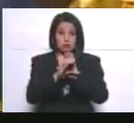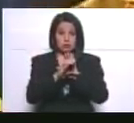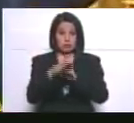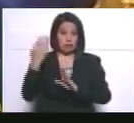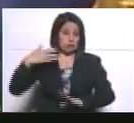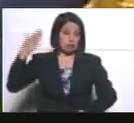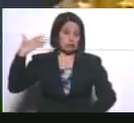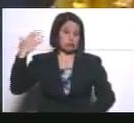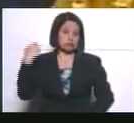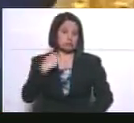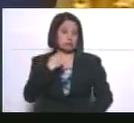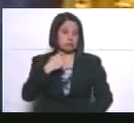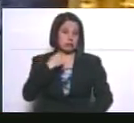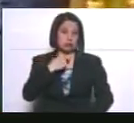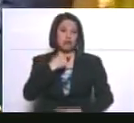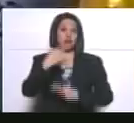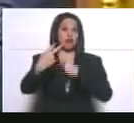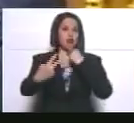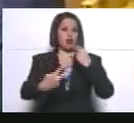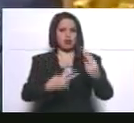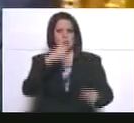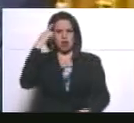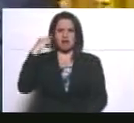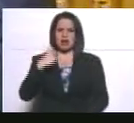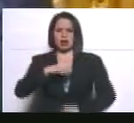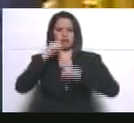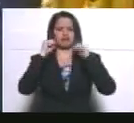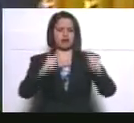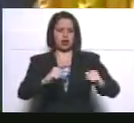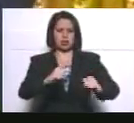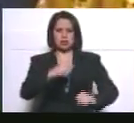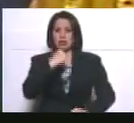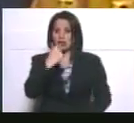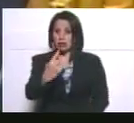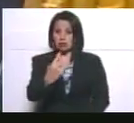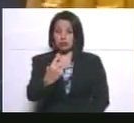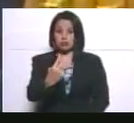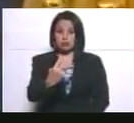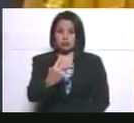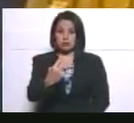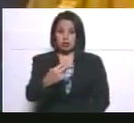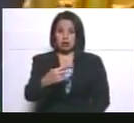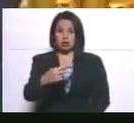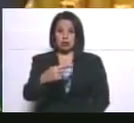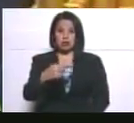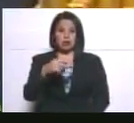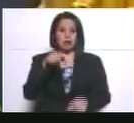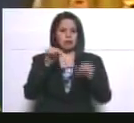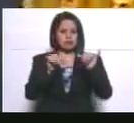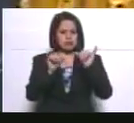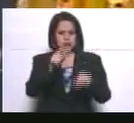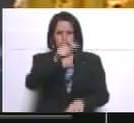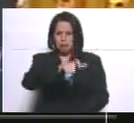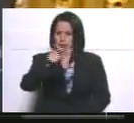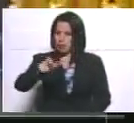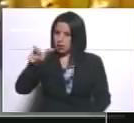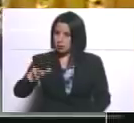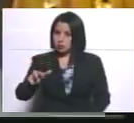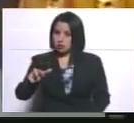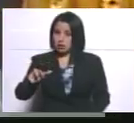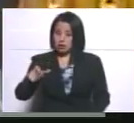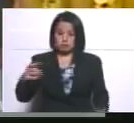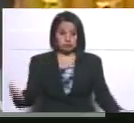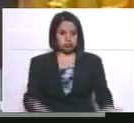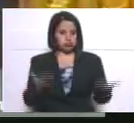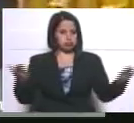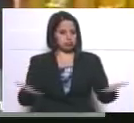El cañón de la voz bolivariana dijo aquel entonces, dichoso el ciudadano que bajo